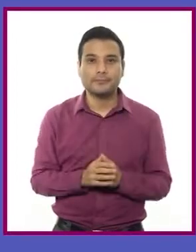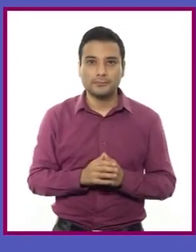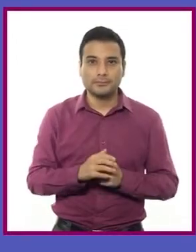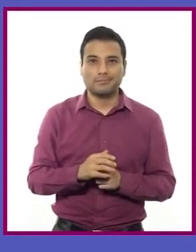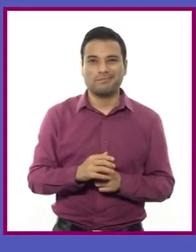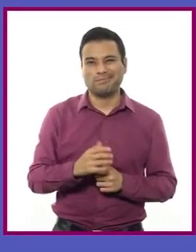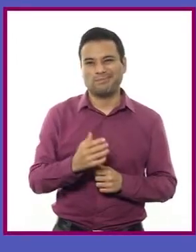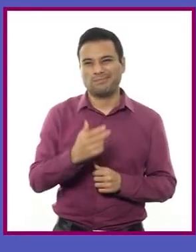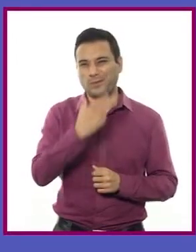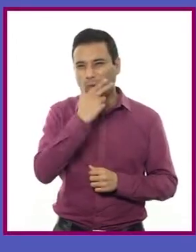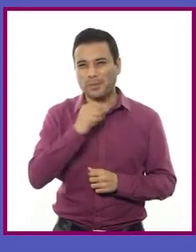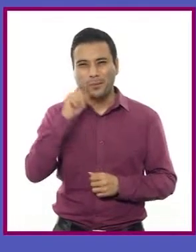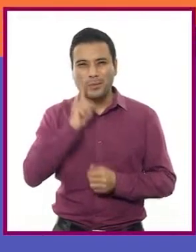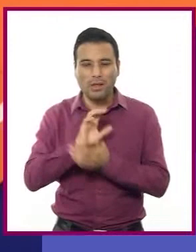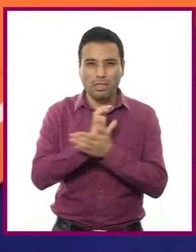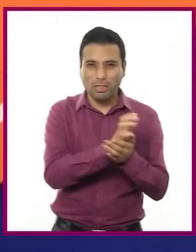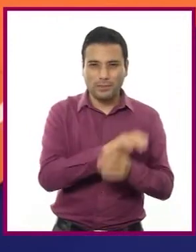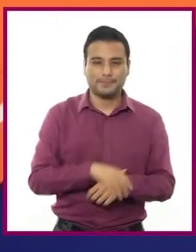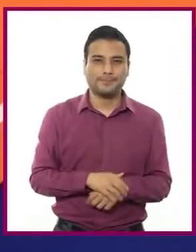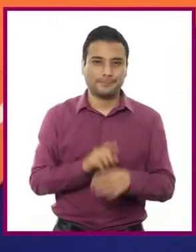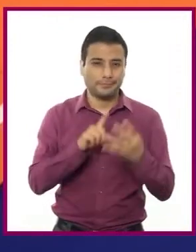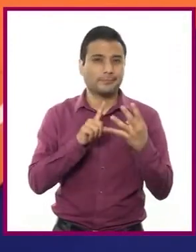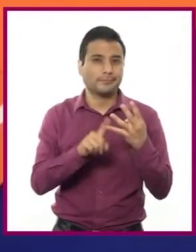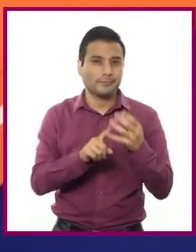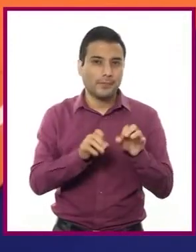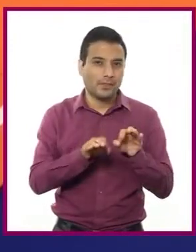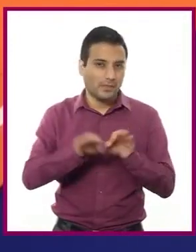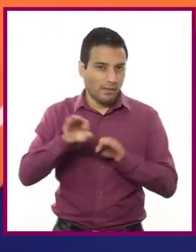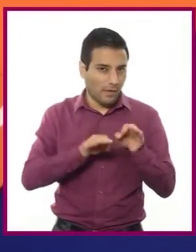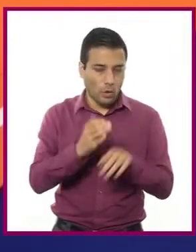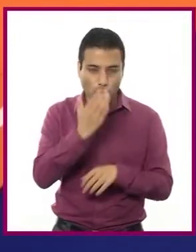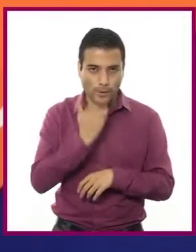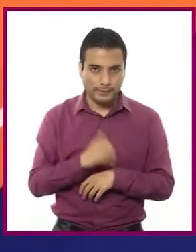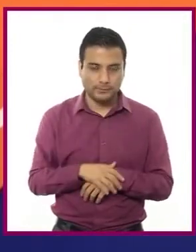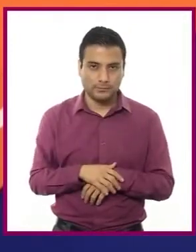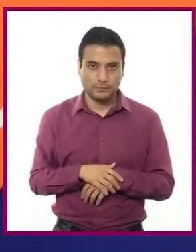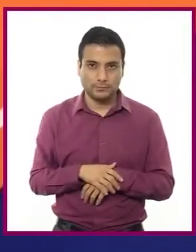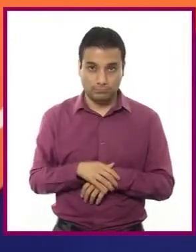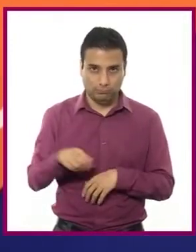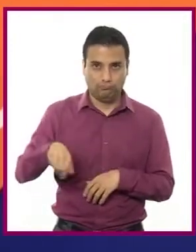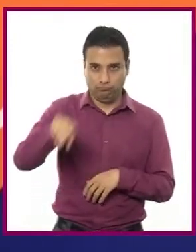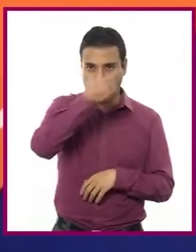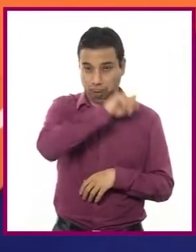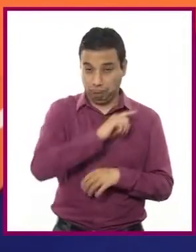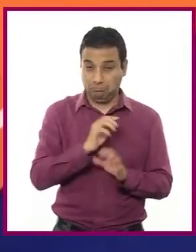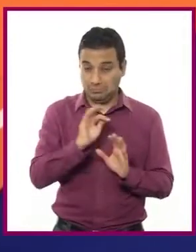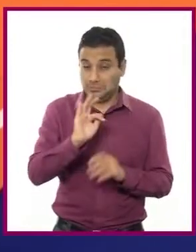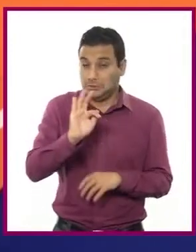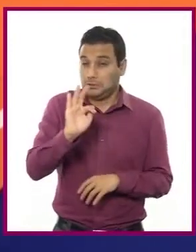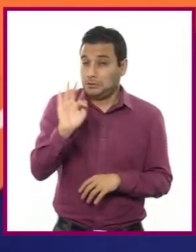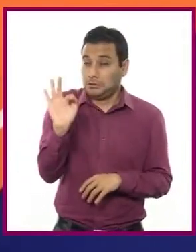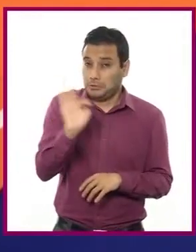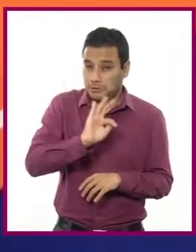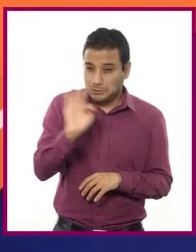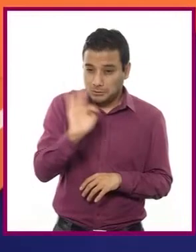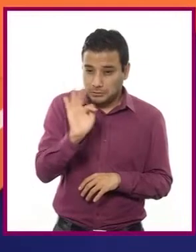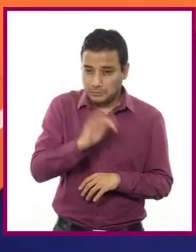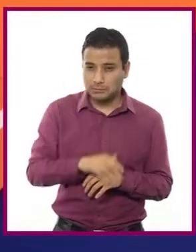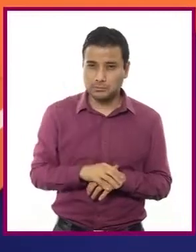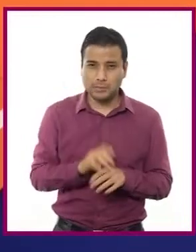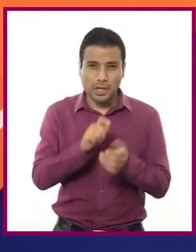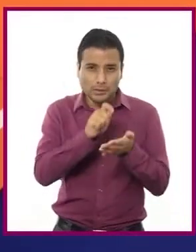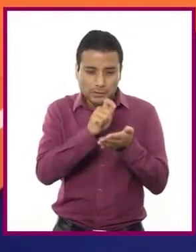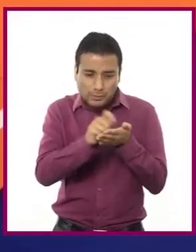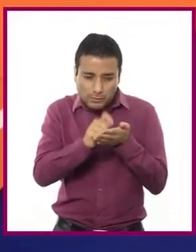Discriminación sexual. 4. Desempleo. Posiblemente las y los estudiantes que están en casa